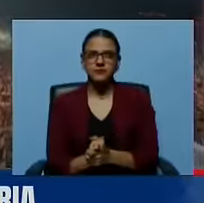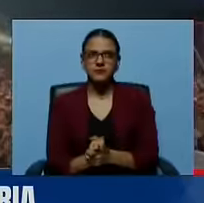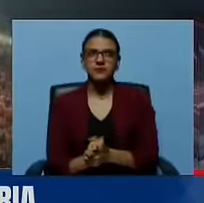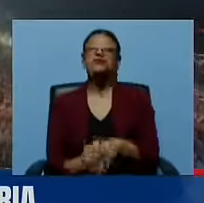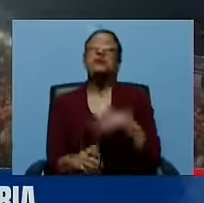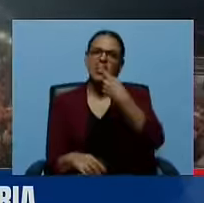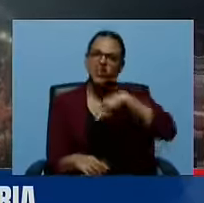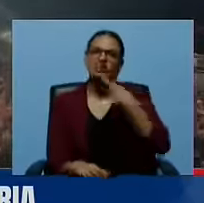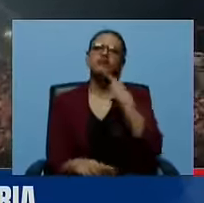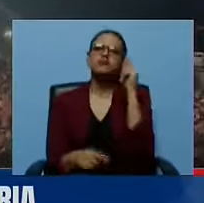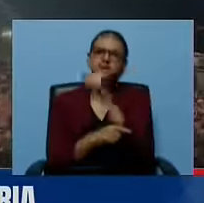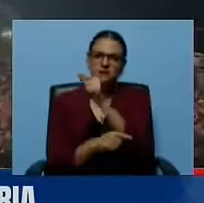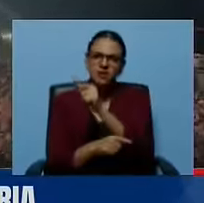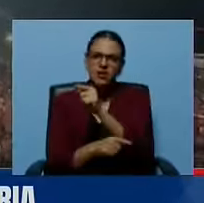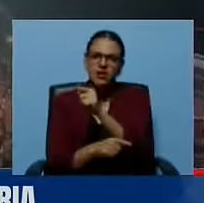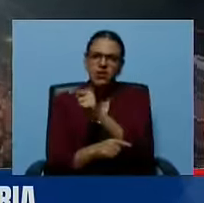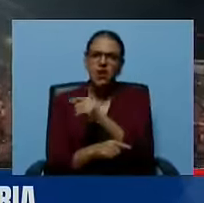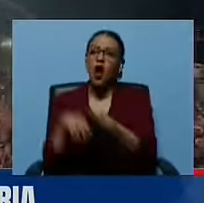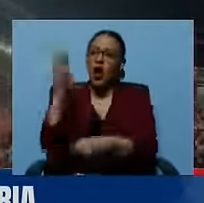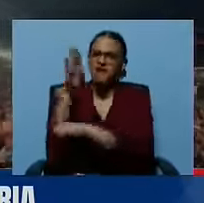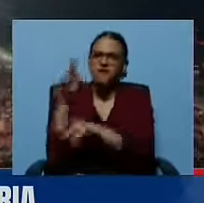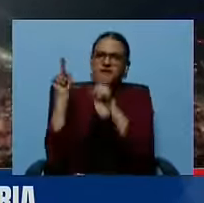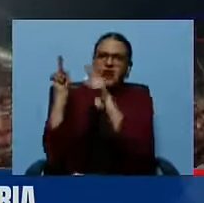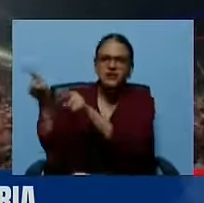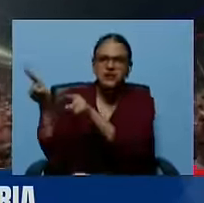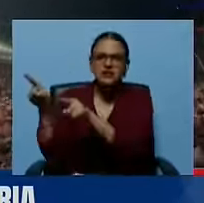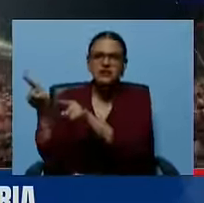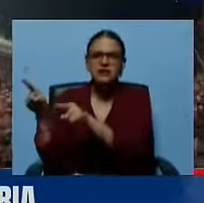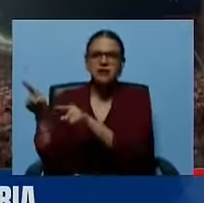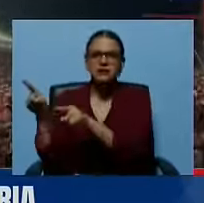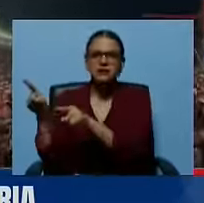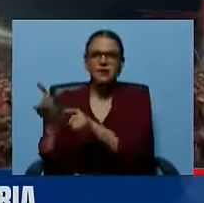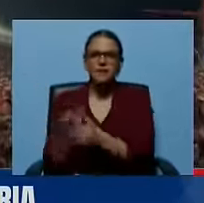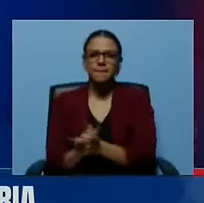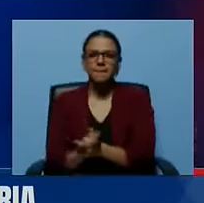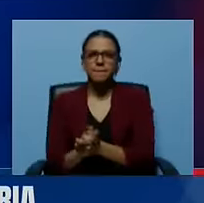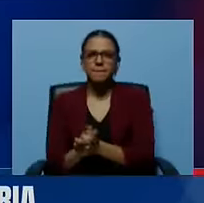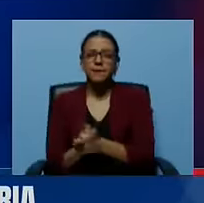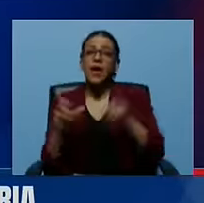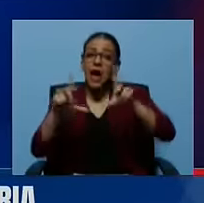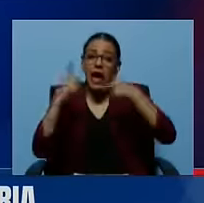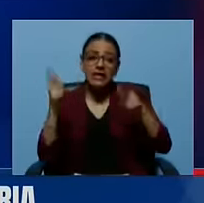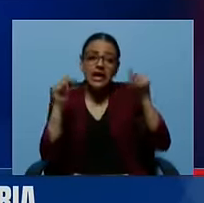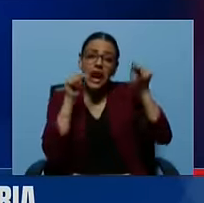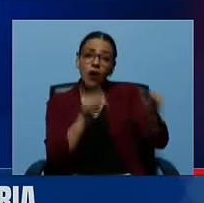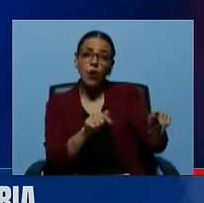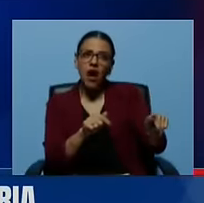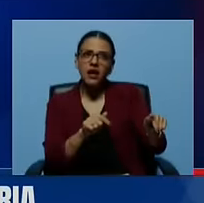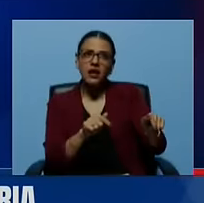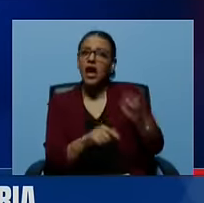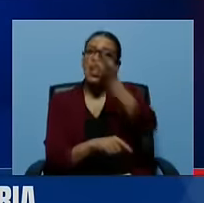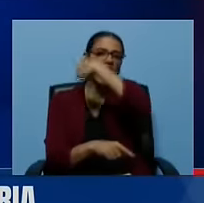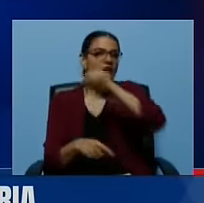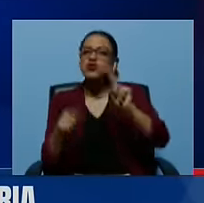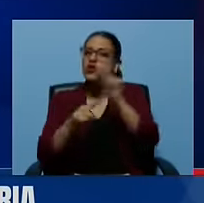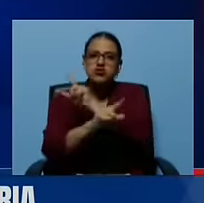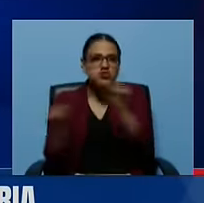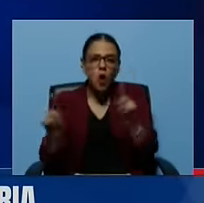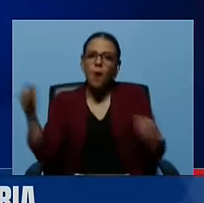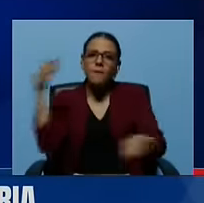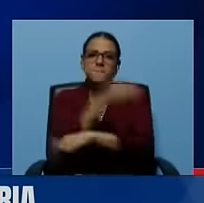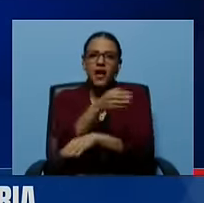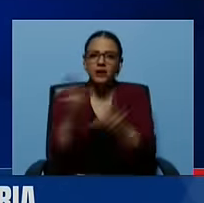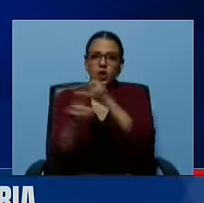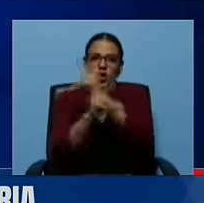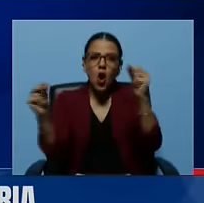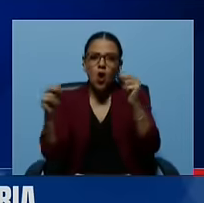Y dijimos a los fascistas, por La Guaira no pasarán,